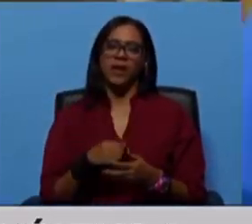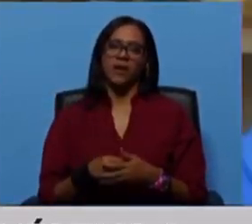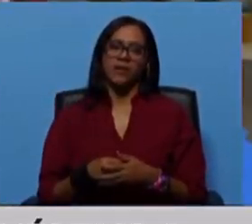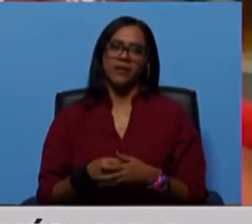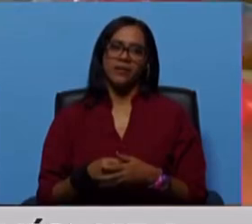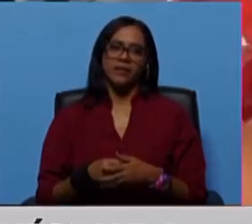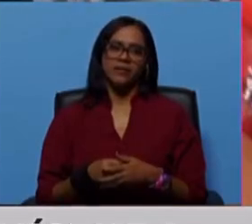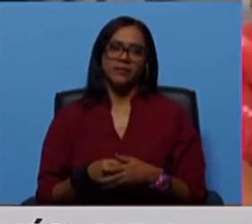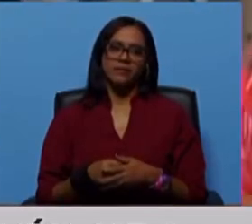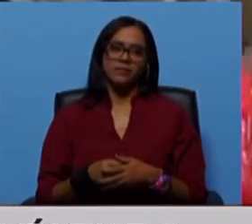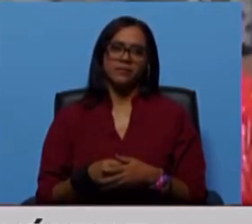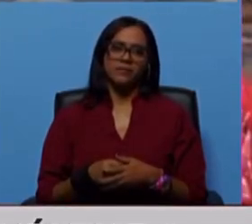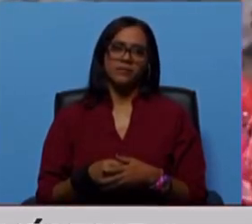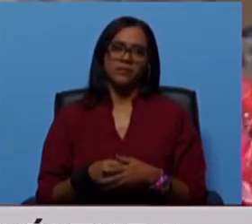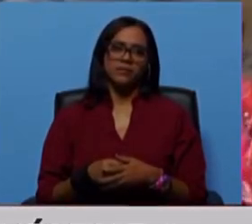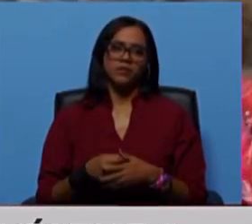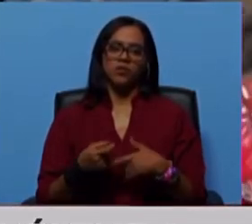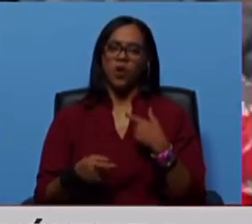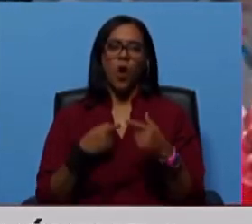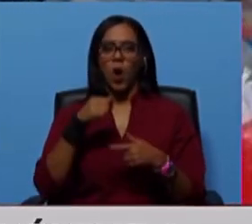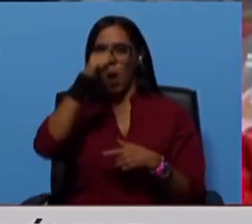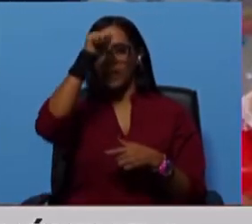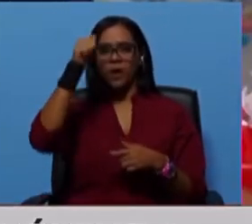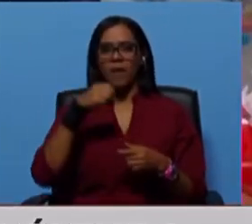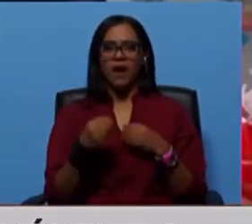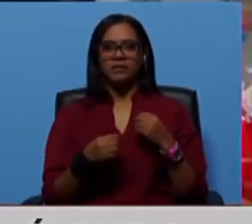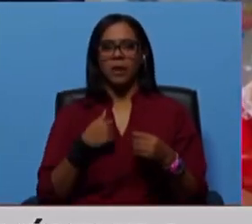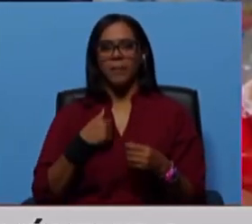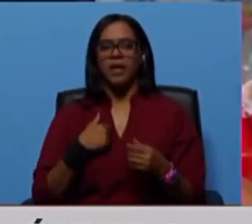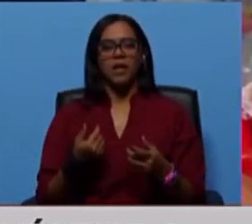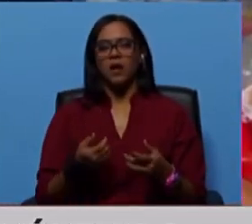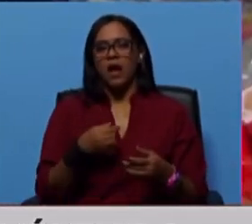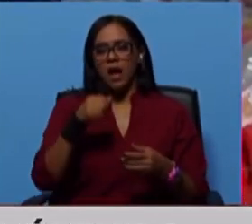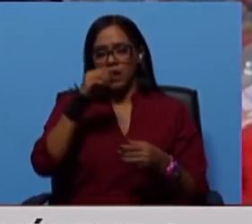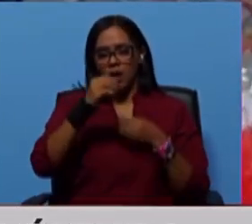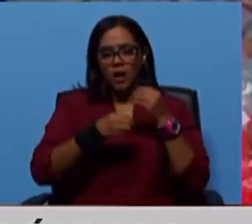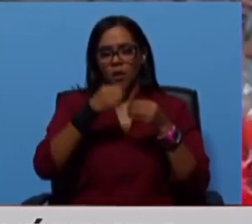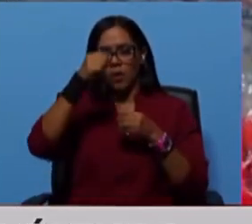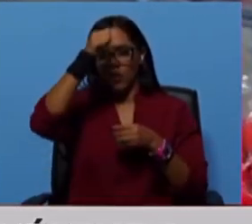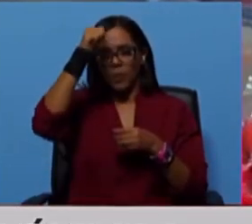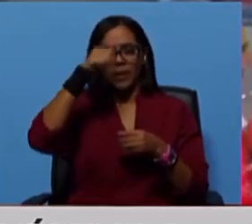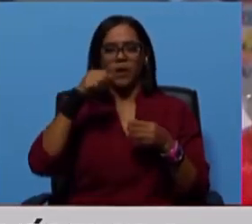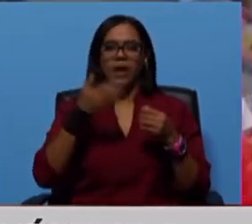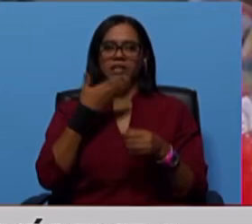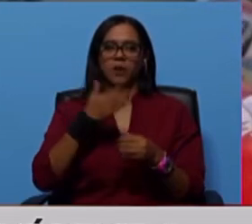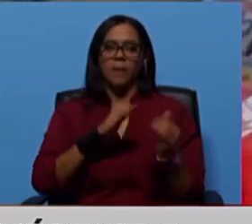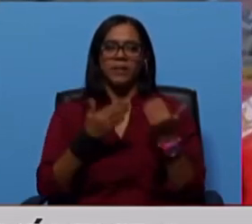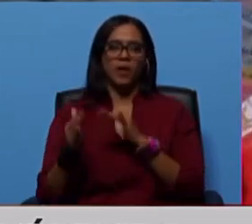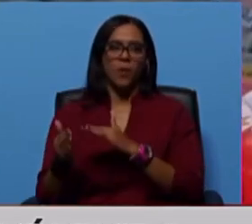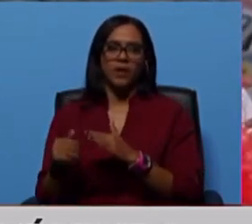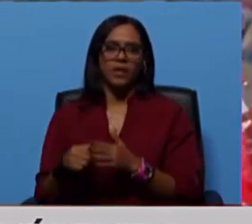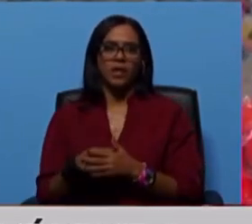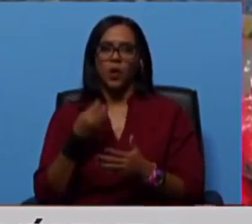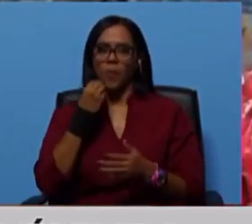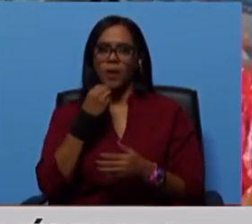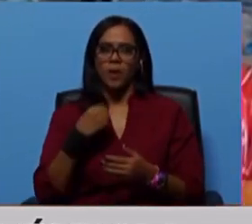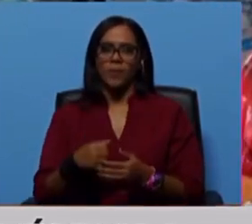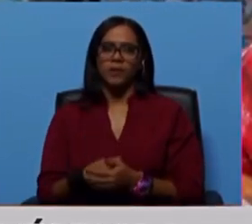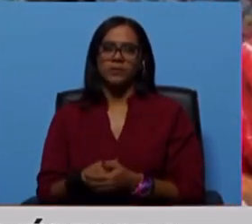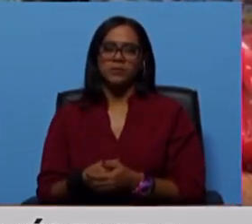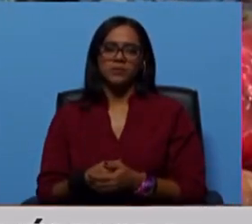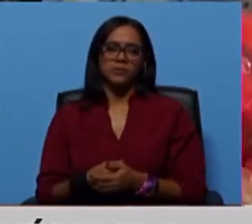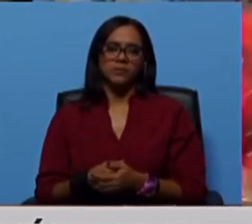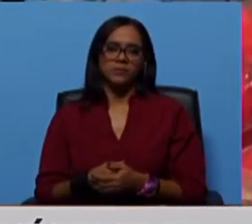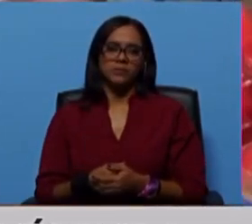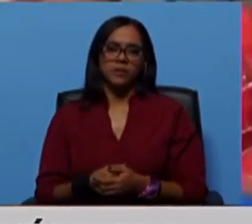ese es mi... O sea, lo que yo hago los domingos, pues la sopa para la comunidad y la broma, y comemos